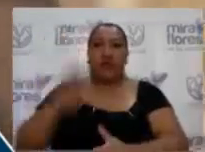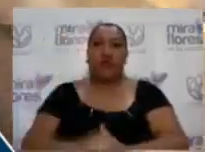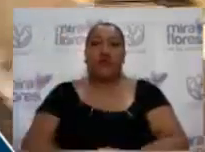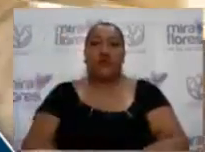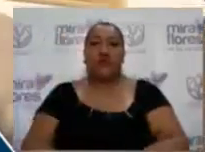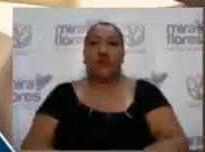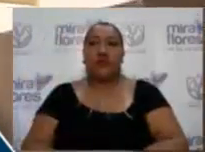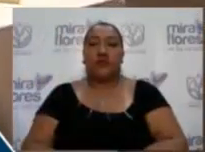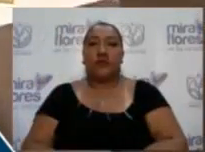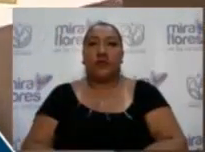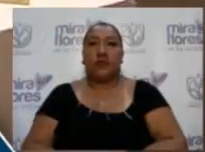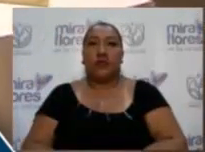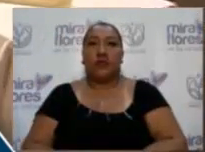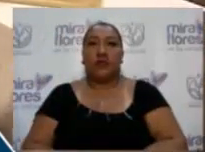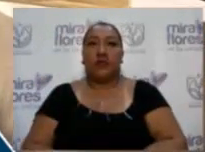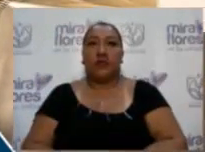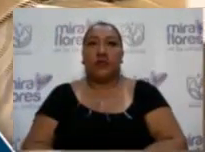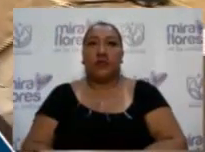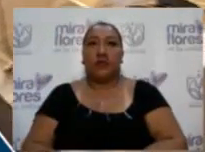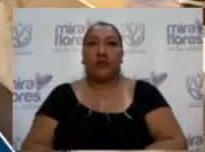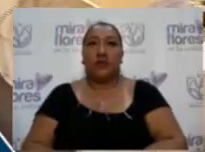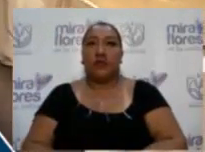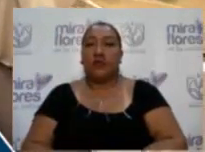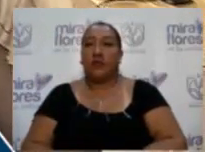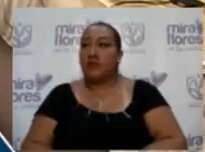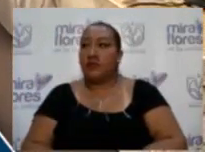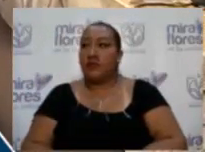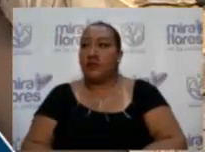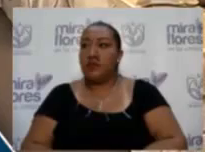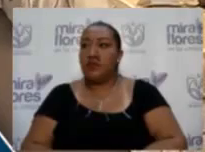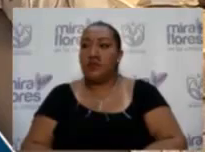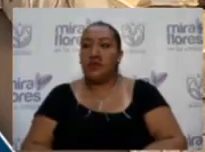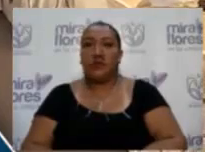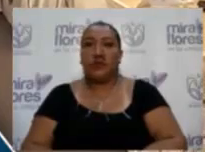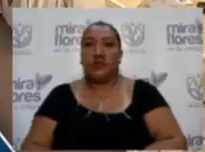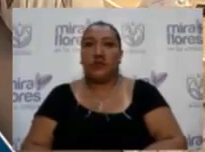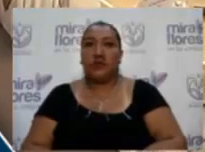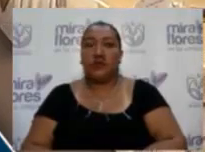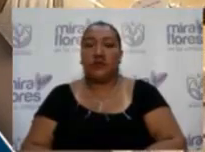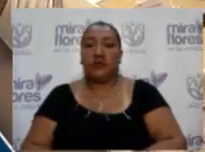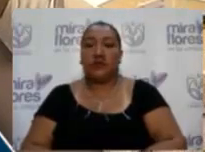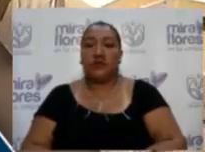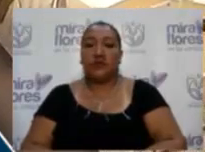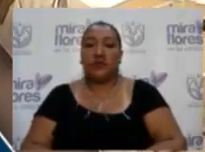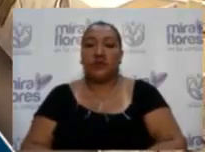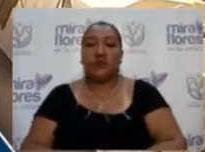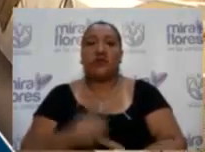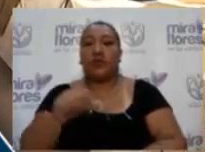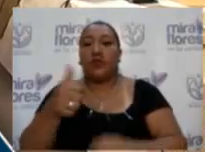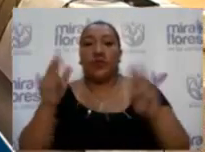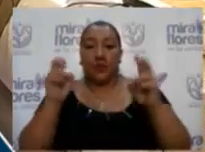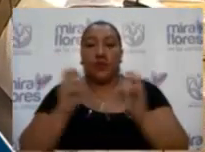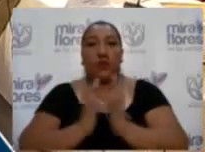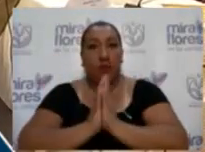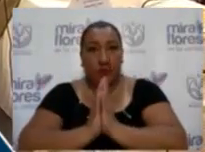aprueba el acta con unanimidad de votos. Vamos al siguiente tema de agenda, por